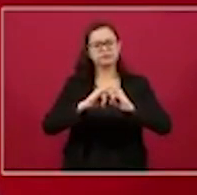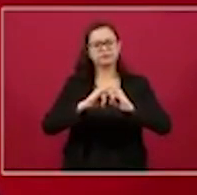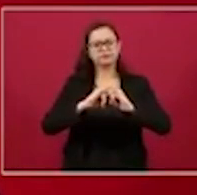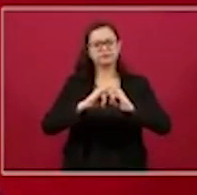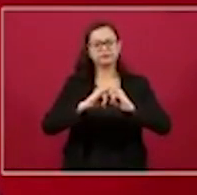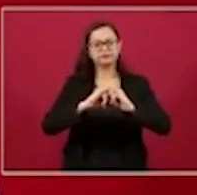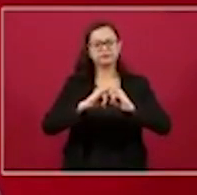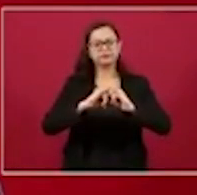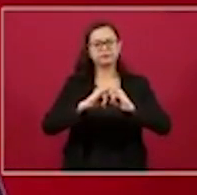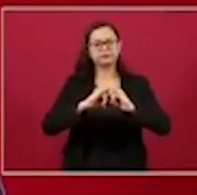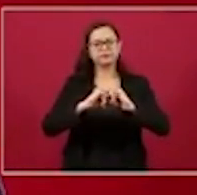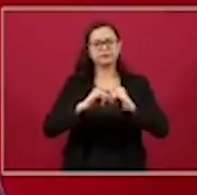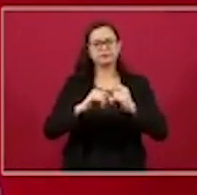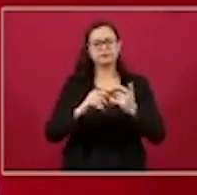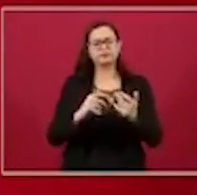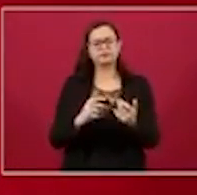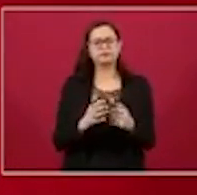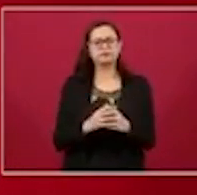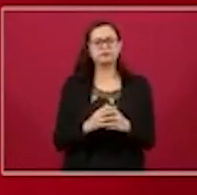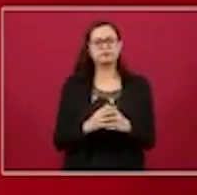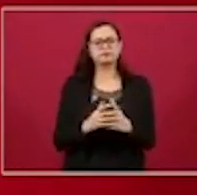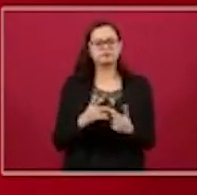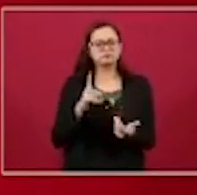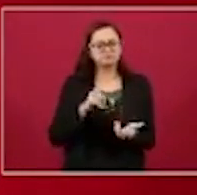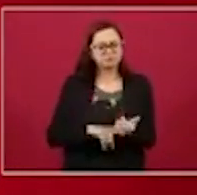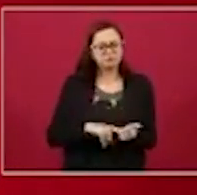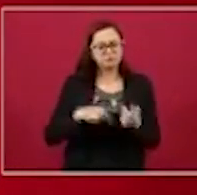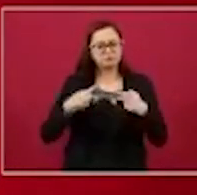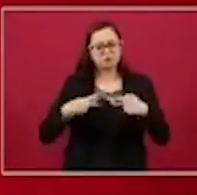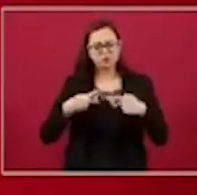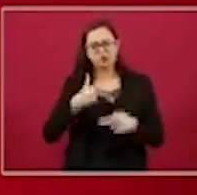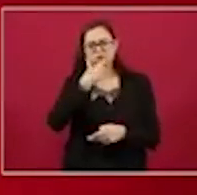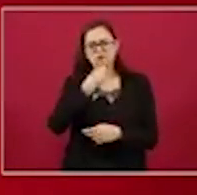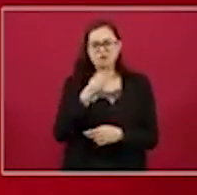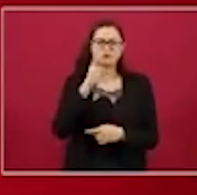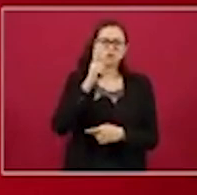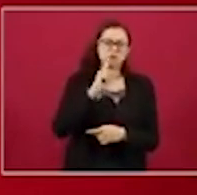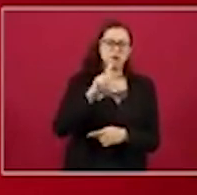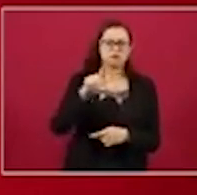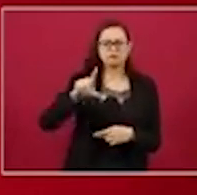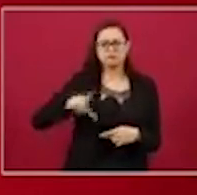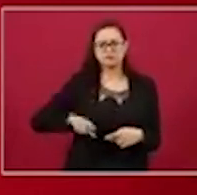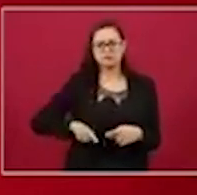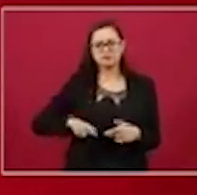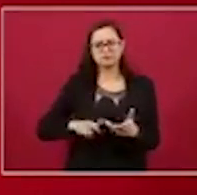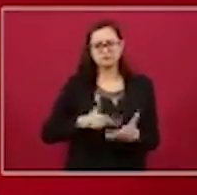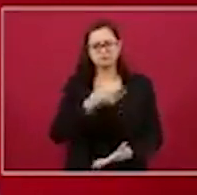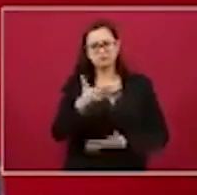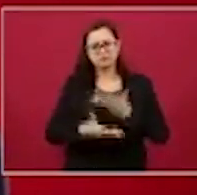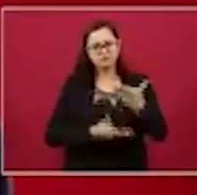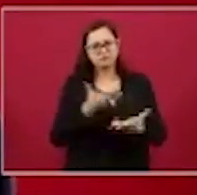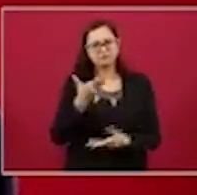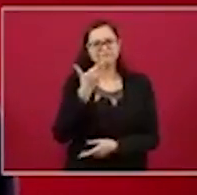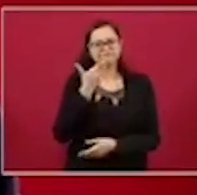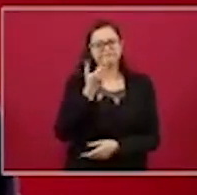com y servidores públicos mujeres y hombres capacitados